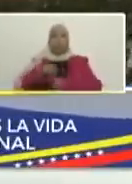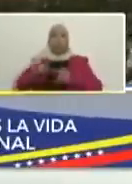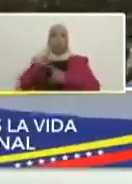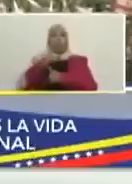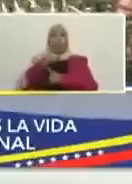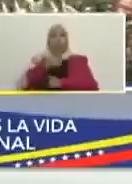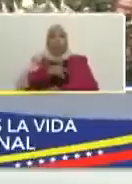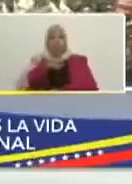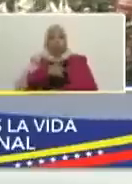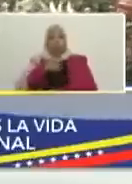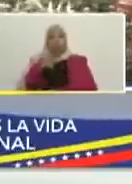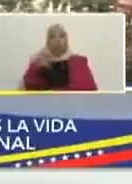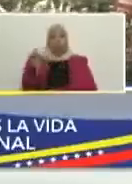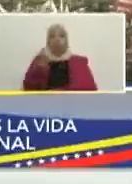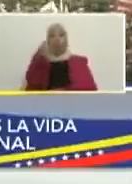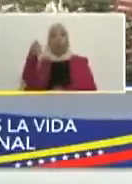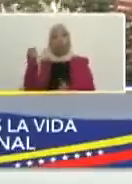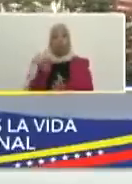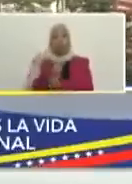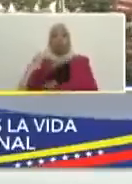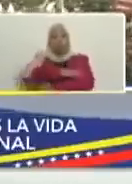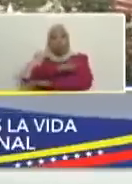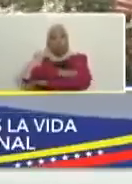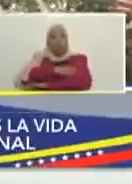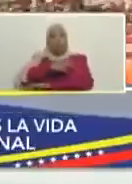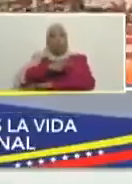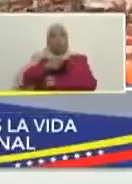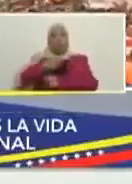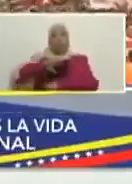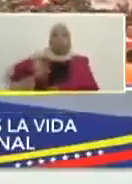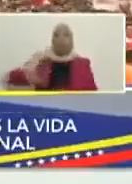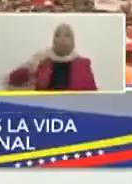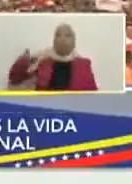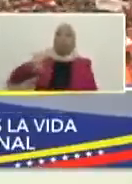cultivada, rescatada, que nos mueve.